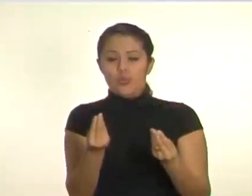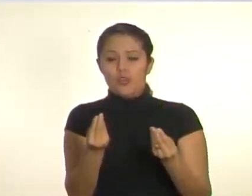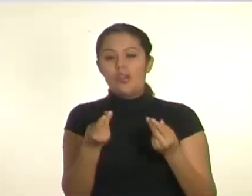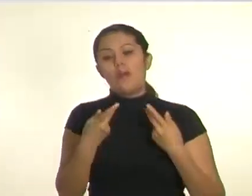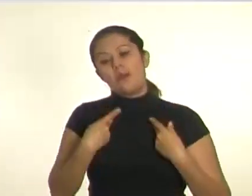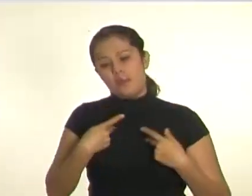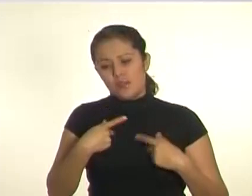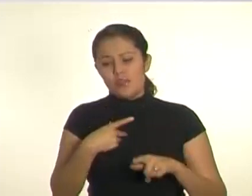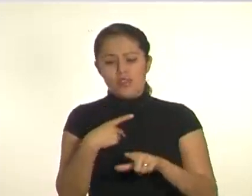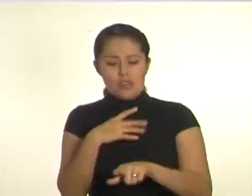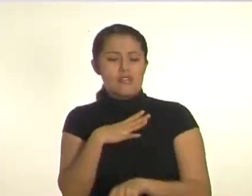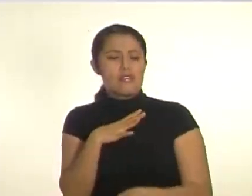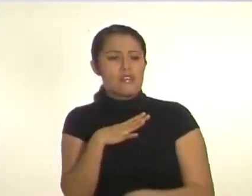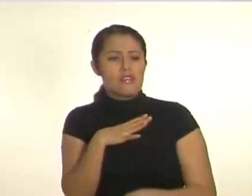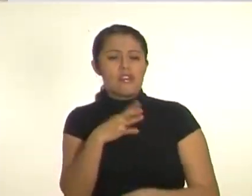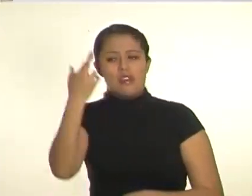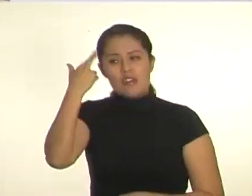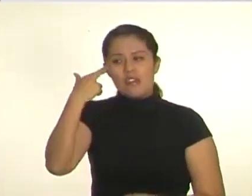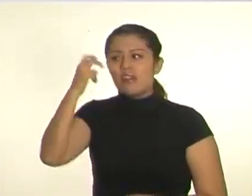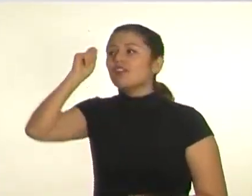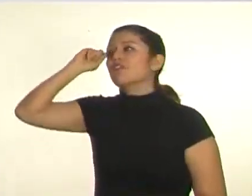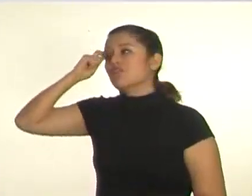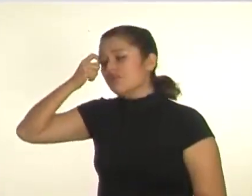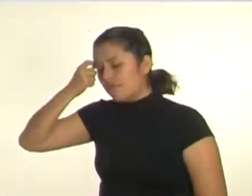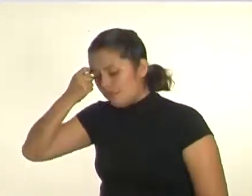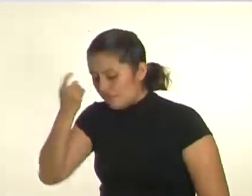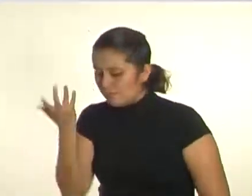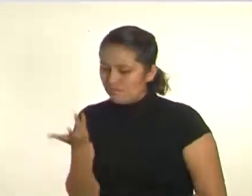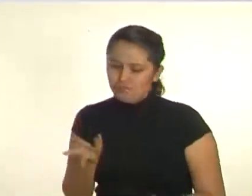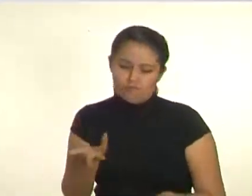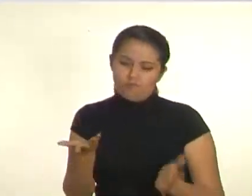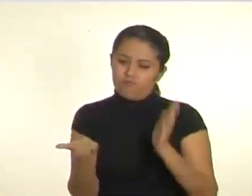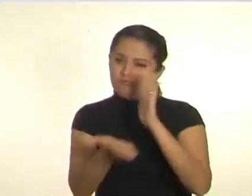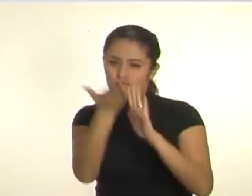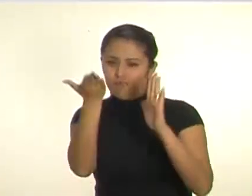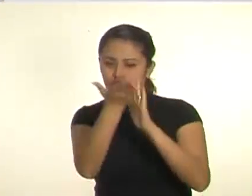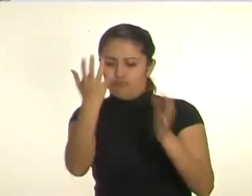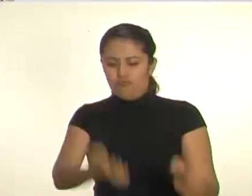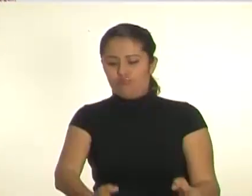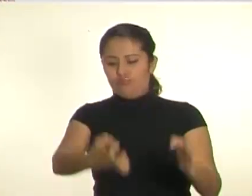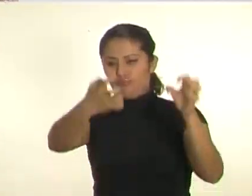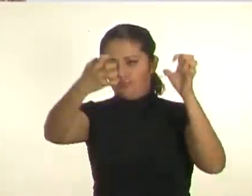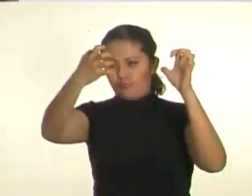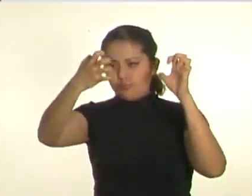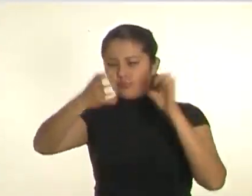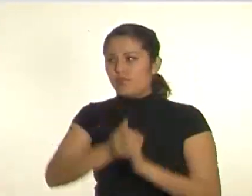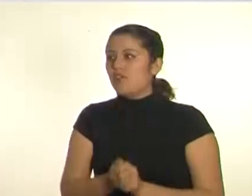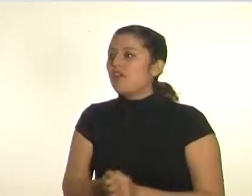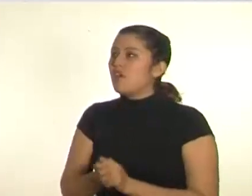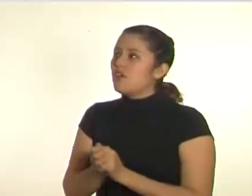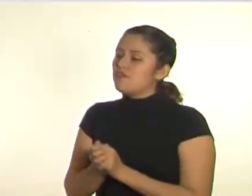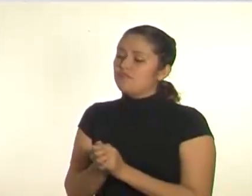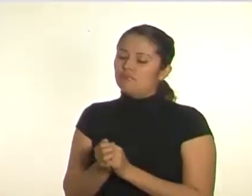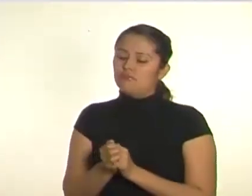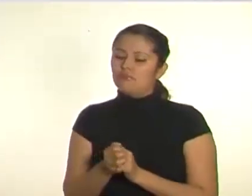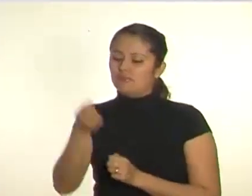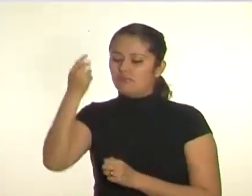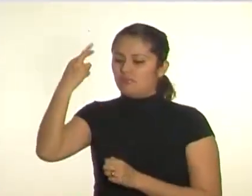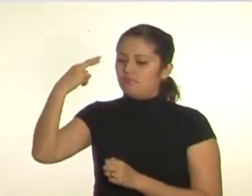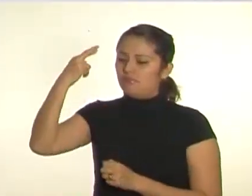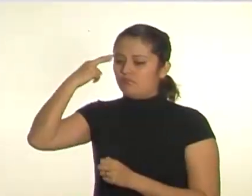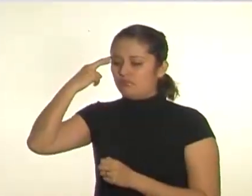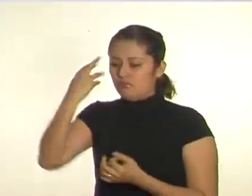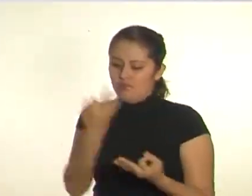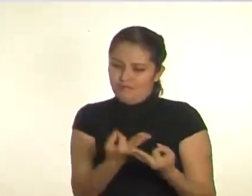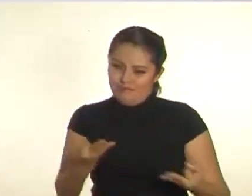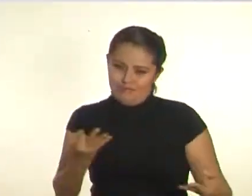al rey, habían personas que construían edificios, habían personas que trabajaban en la